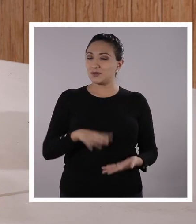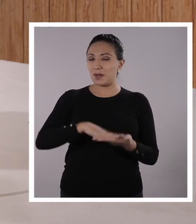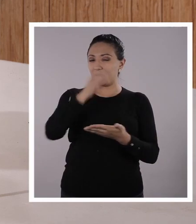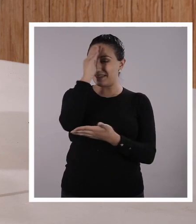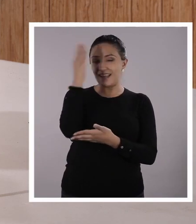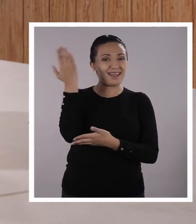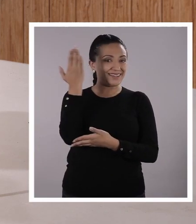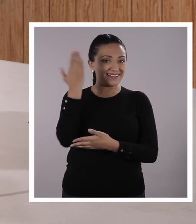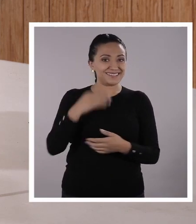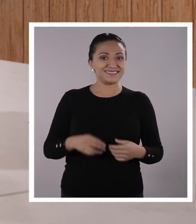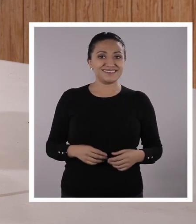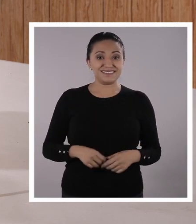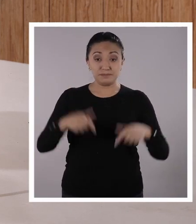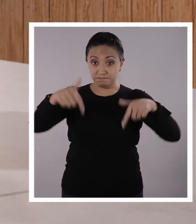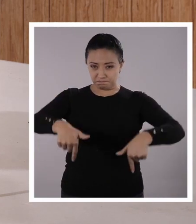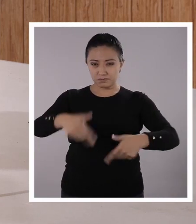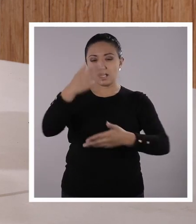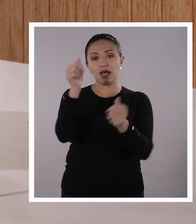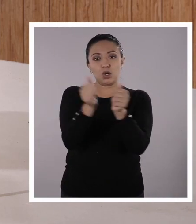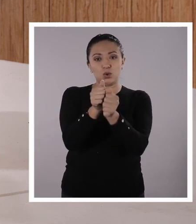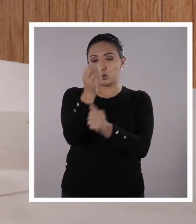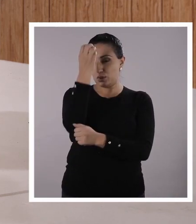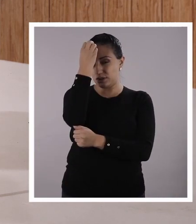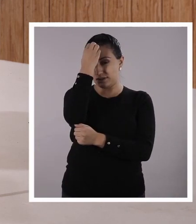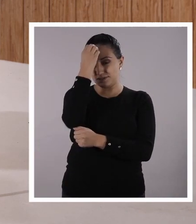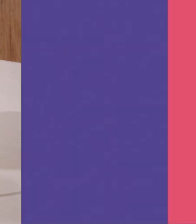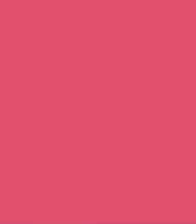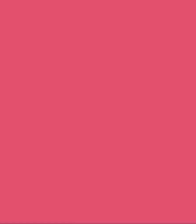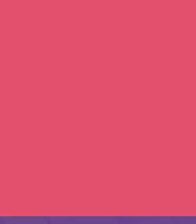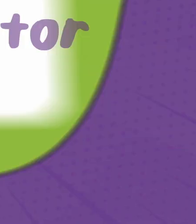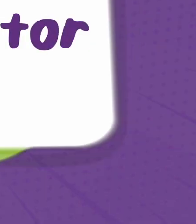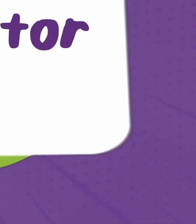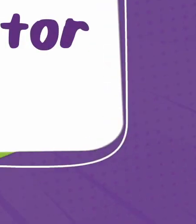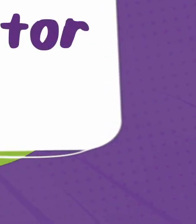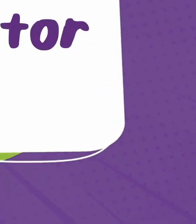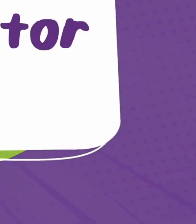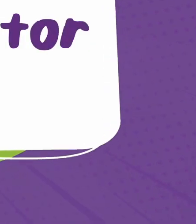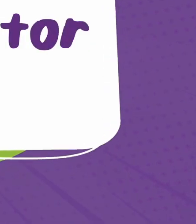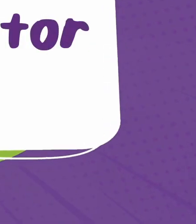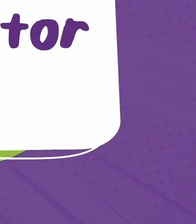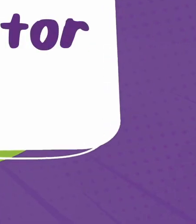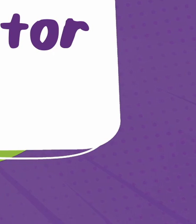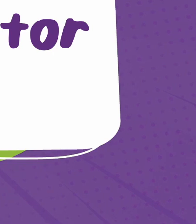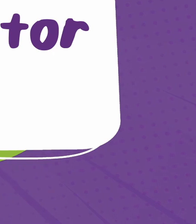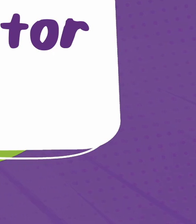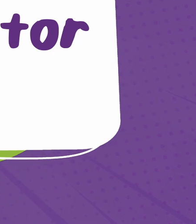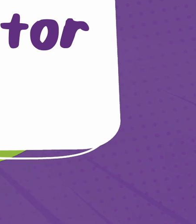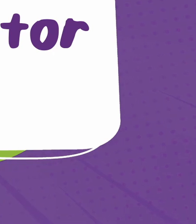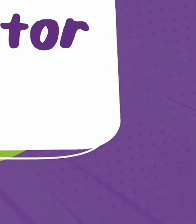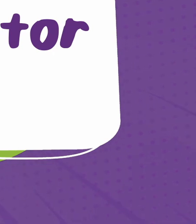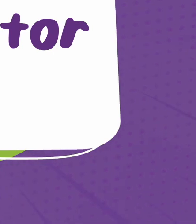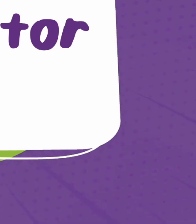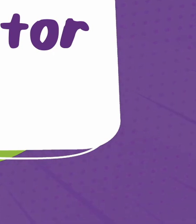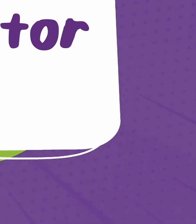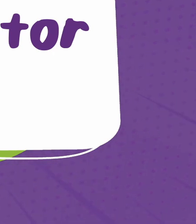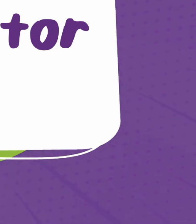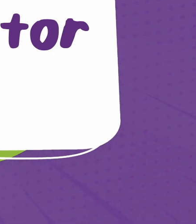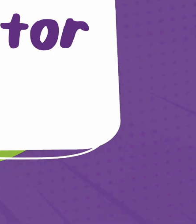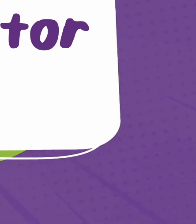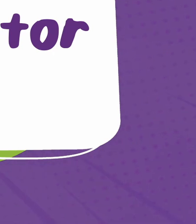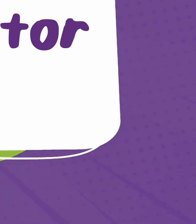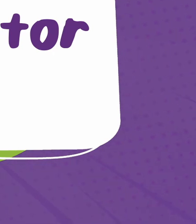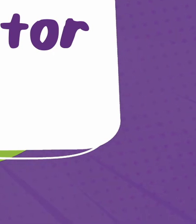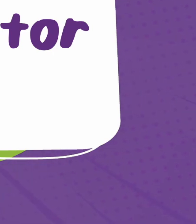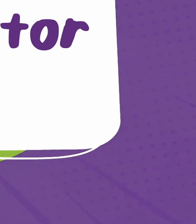Aprender la Tele, un espacio de Educa contigo. Chicos y chicas, el portafolio del estudiante del día de hoy debe tener lo